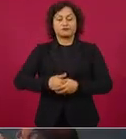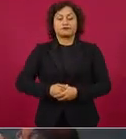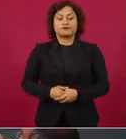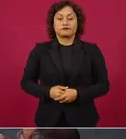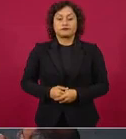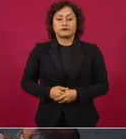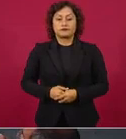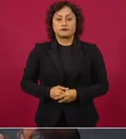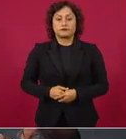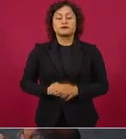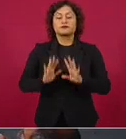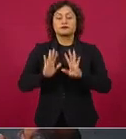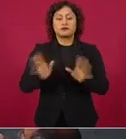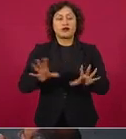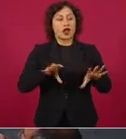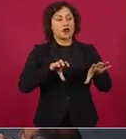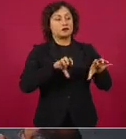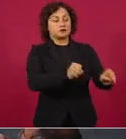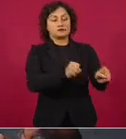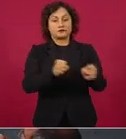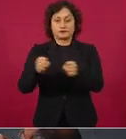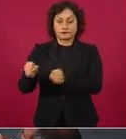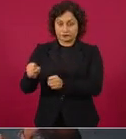Se tienen ya detenidos y